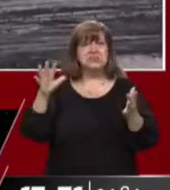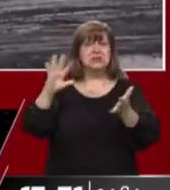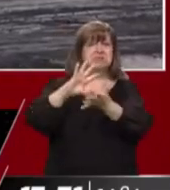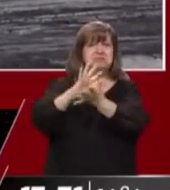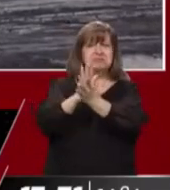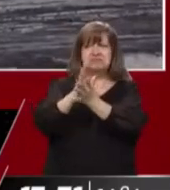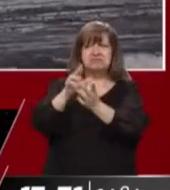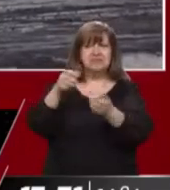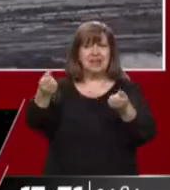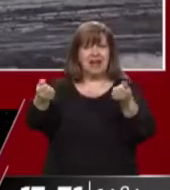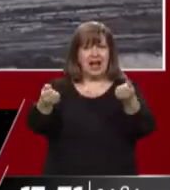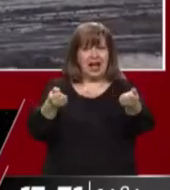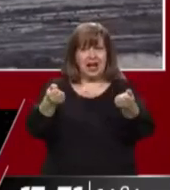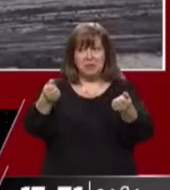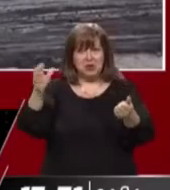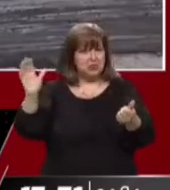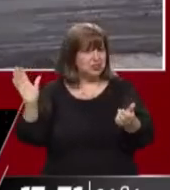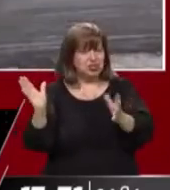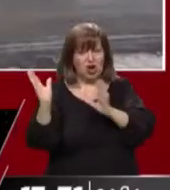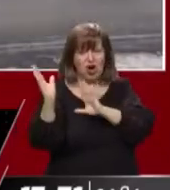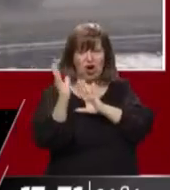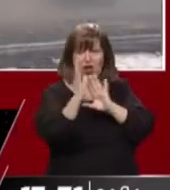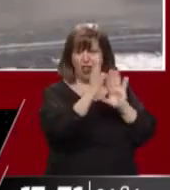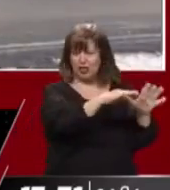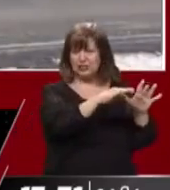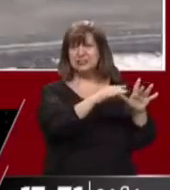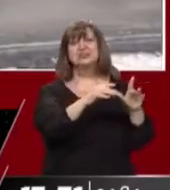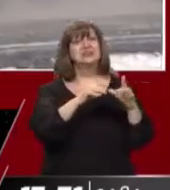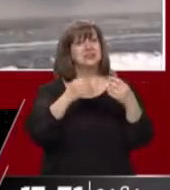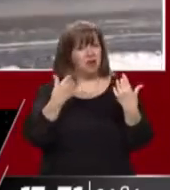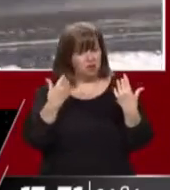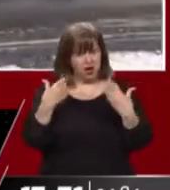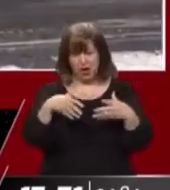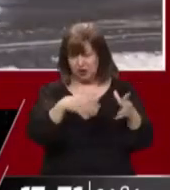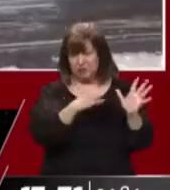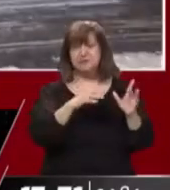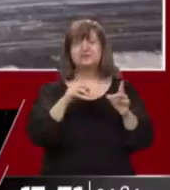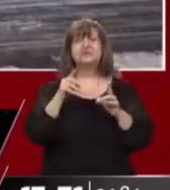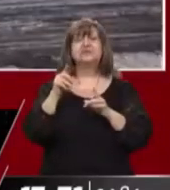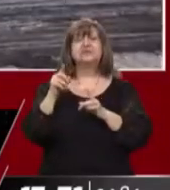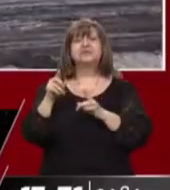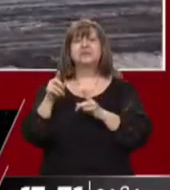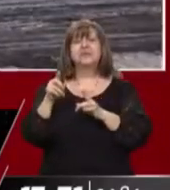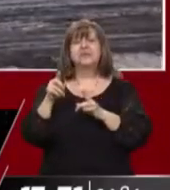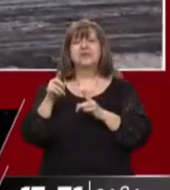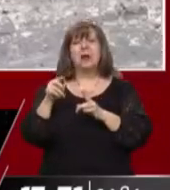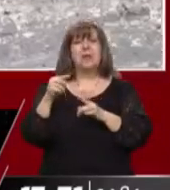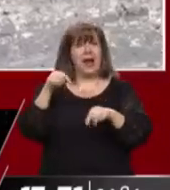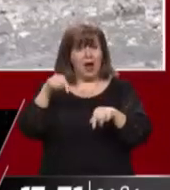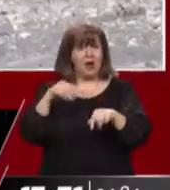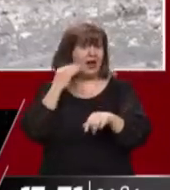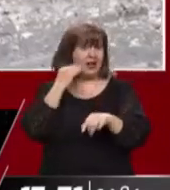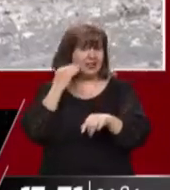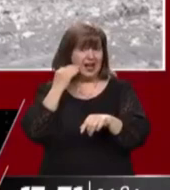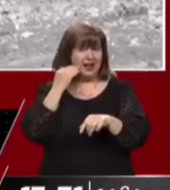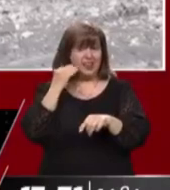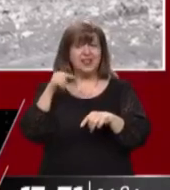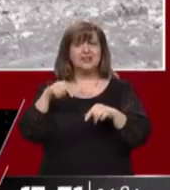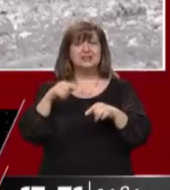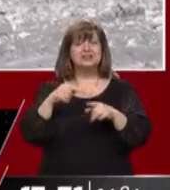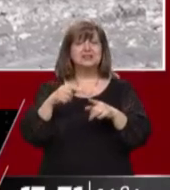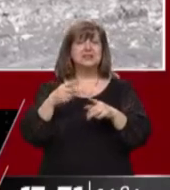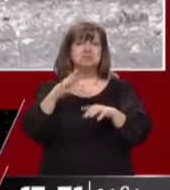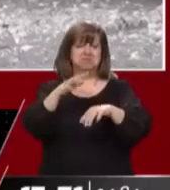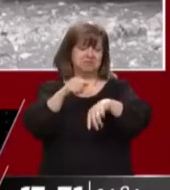demás de los transportes de carga. Pero Sergio, sí. Noelia, para esta tarde,